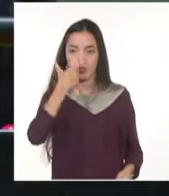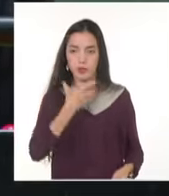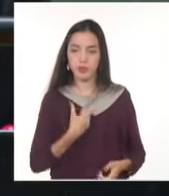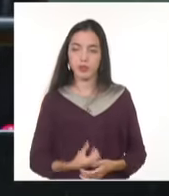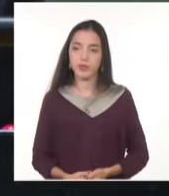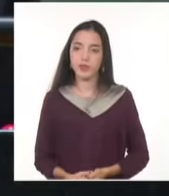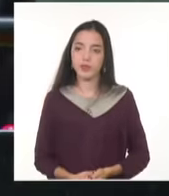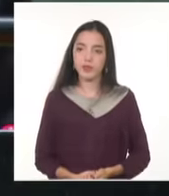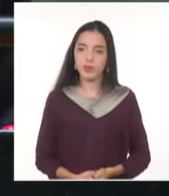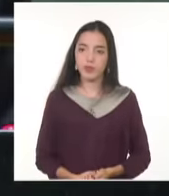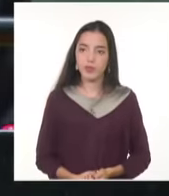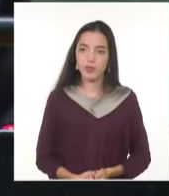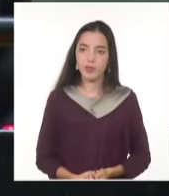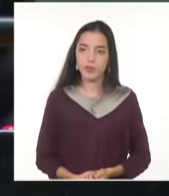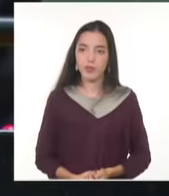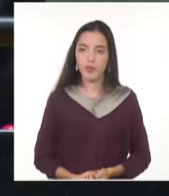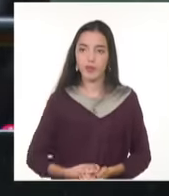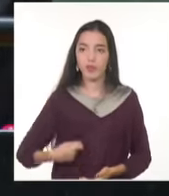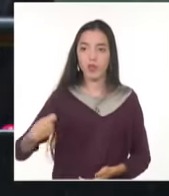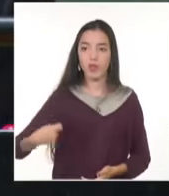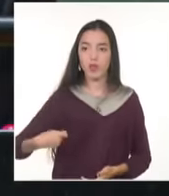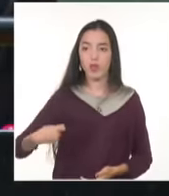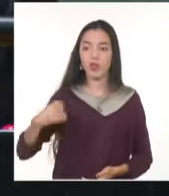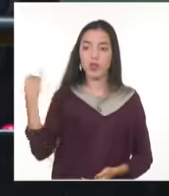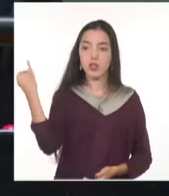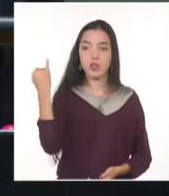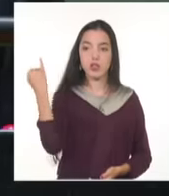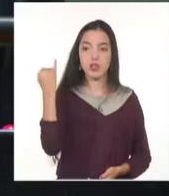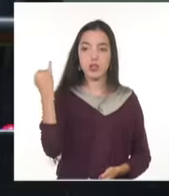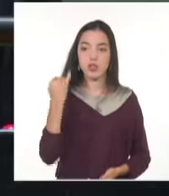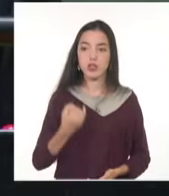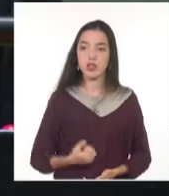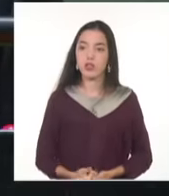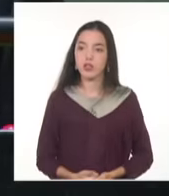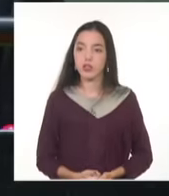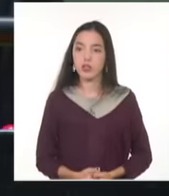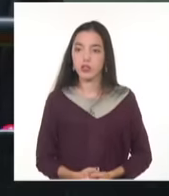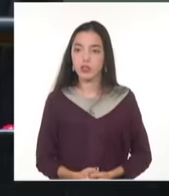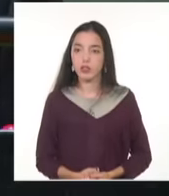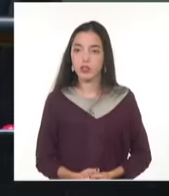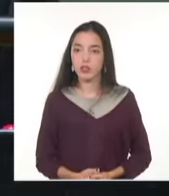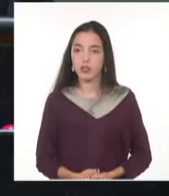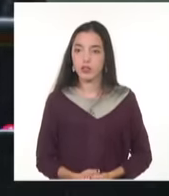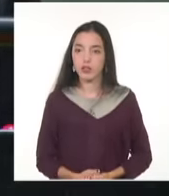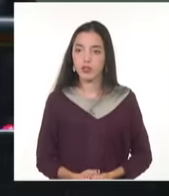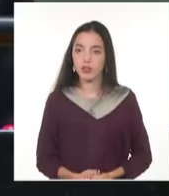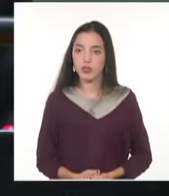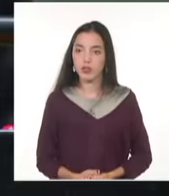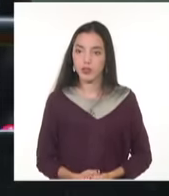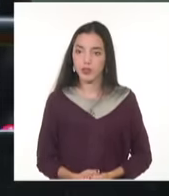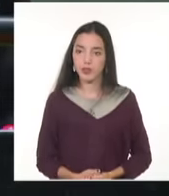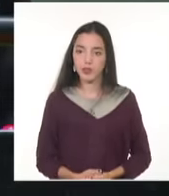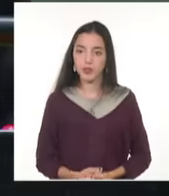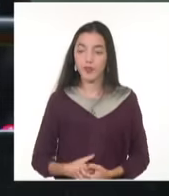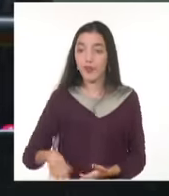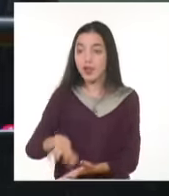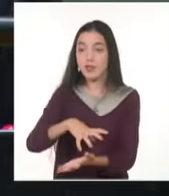internacional que garantice la seguridad y soberanía de todos. En ese